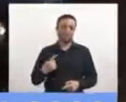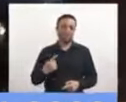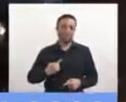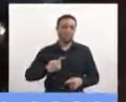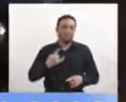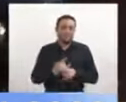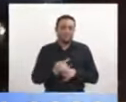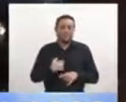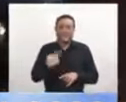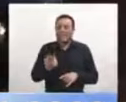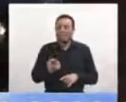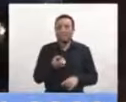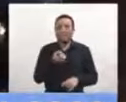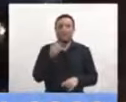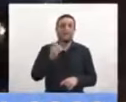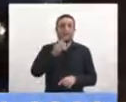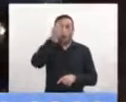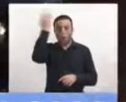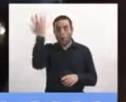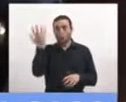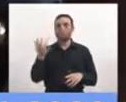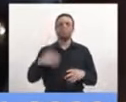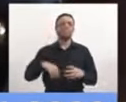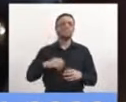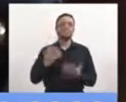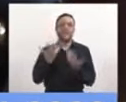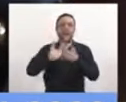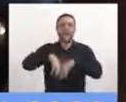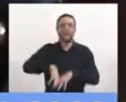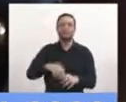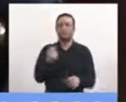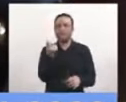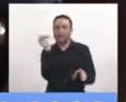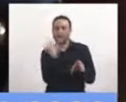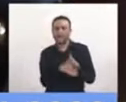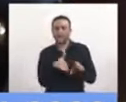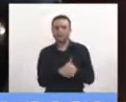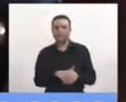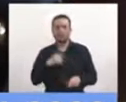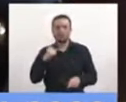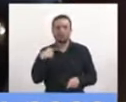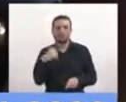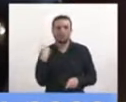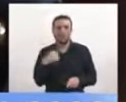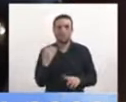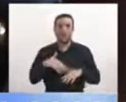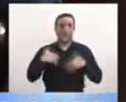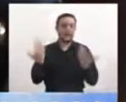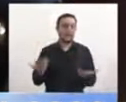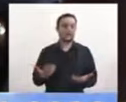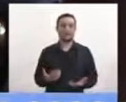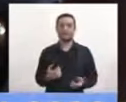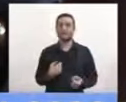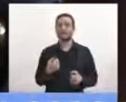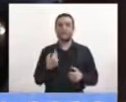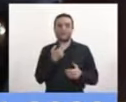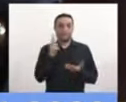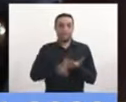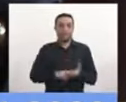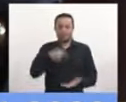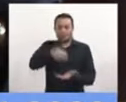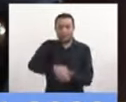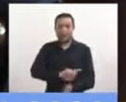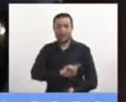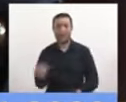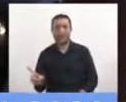insoportable, porque algunos se evaden, por lo que quieran, pero todo el tiempo hacemos blanqueo destrozando la cultura del pago de impuestos en la Argentina. Ahora